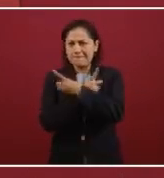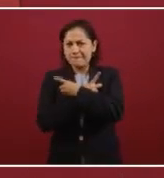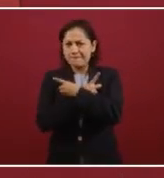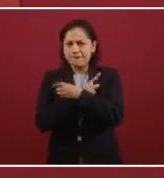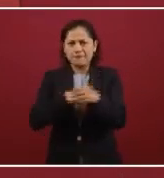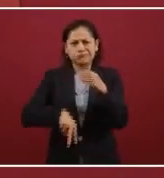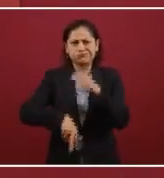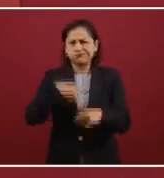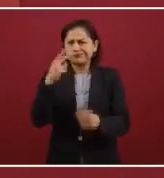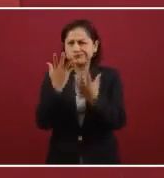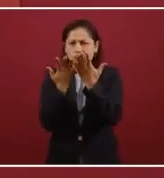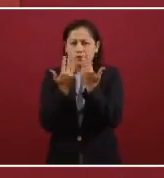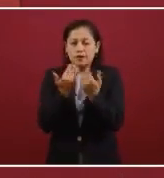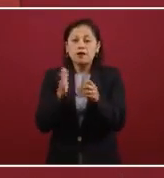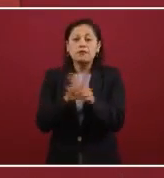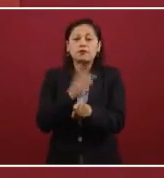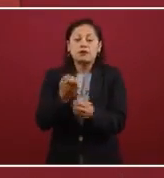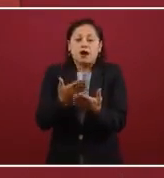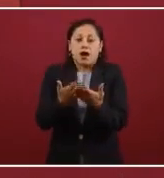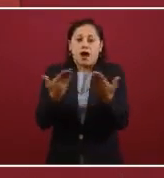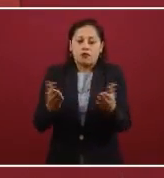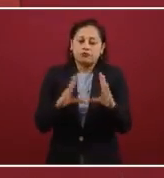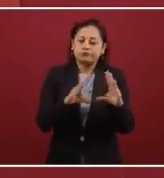país. Entonces,